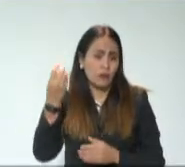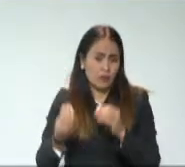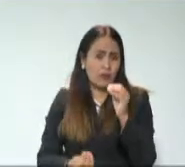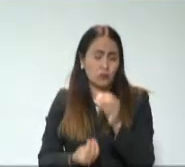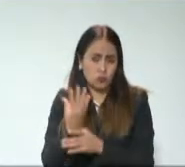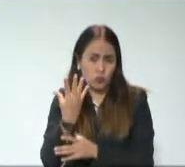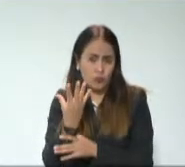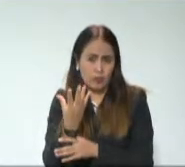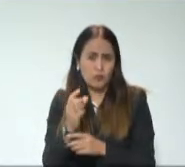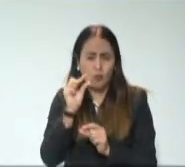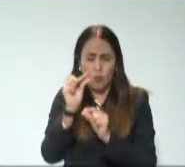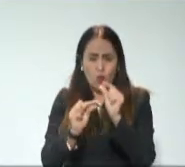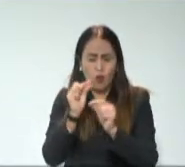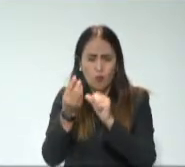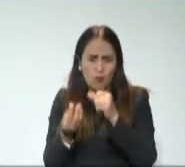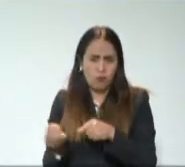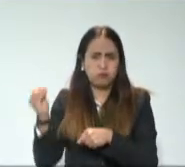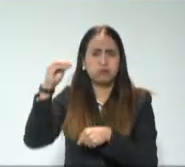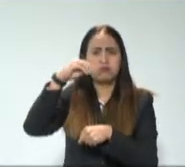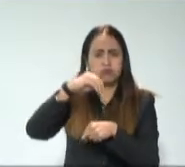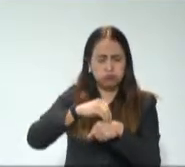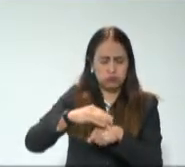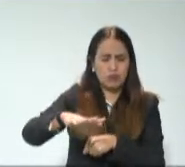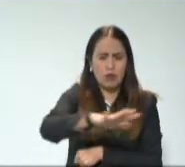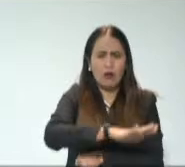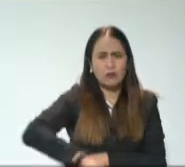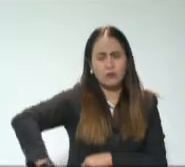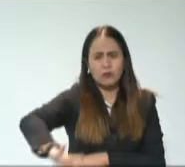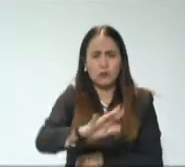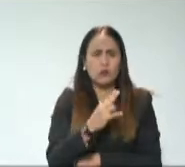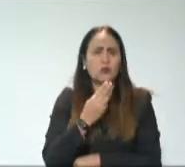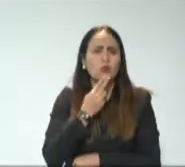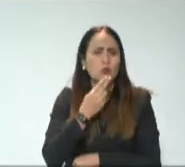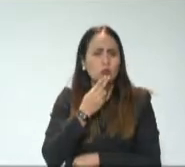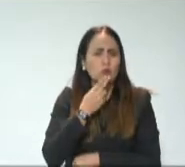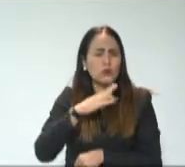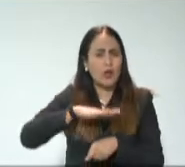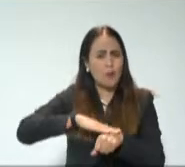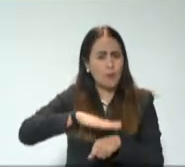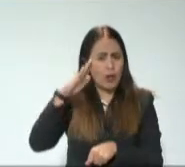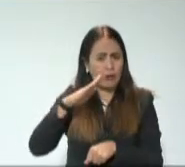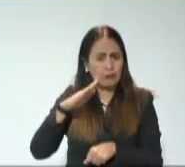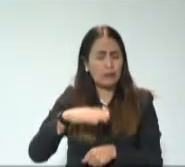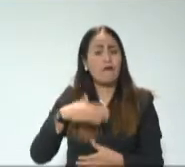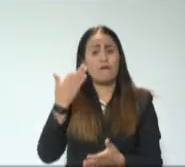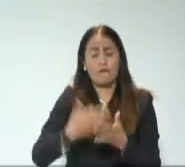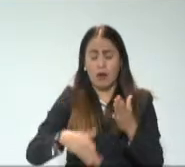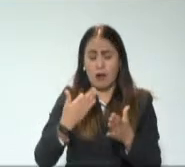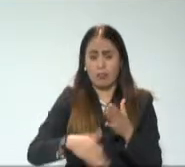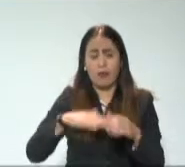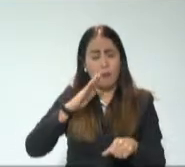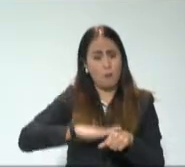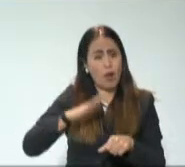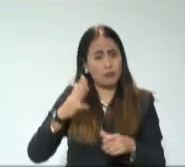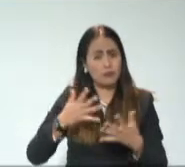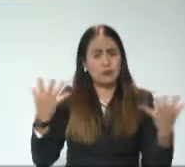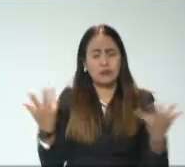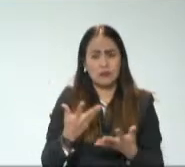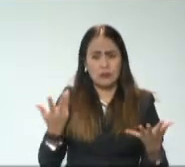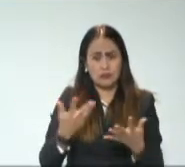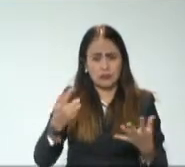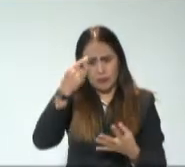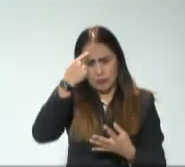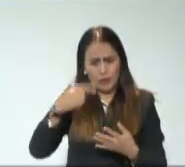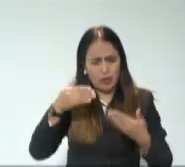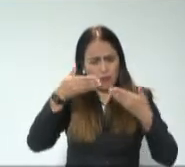han ido incorporando poco a poco a la sociedad de nuestro país y que Bueno todavía falta muchísimo por hacer para que exista una